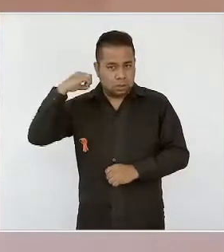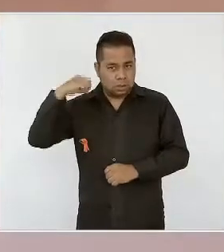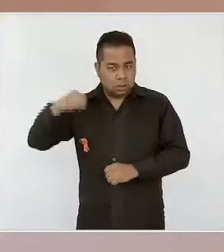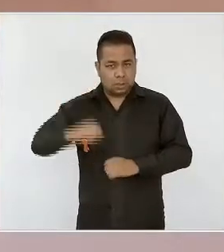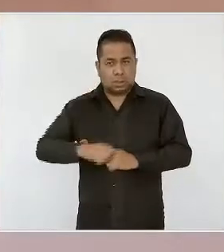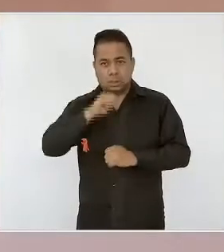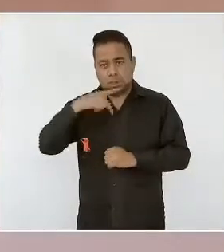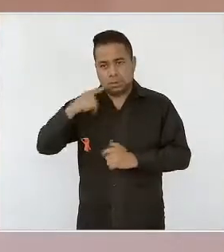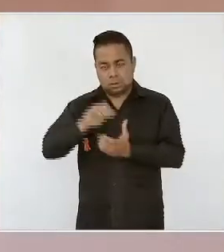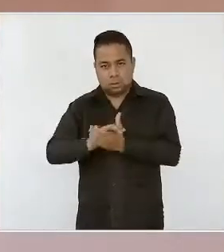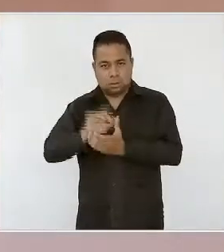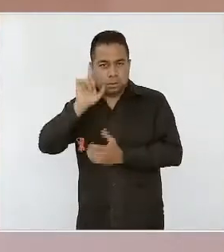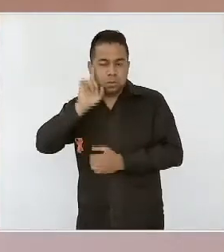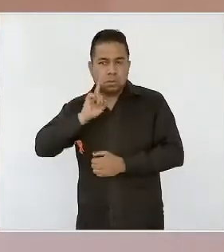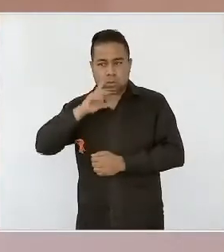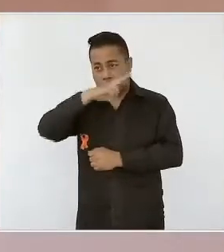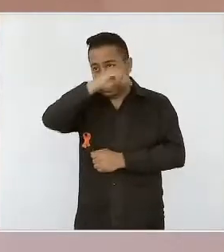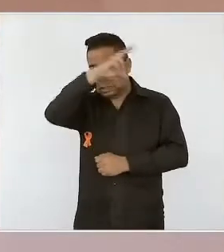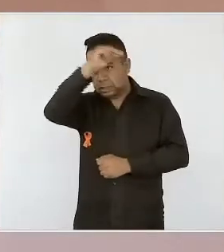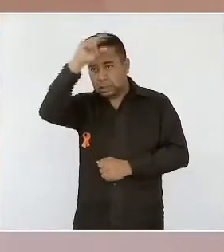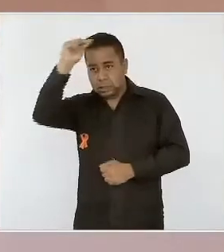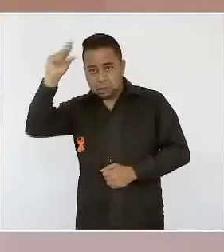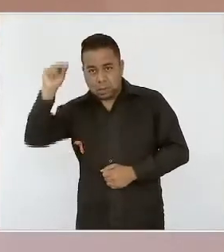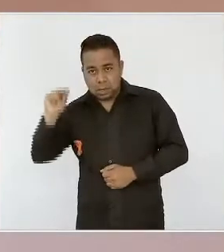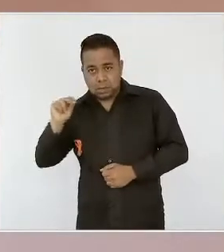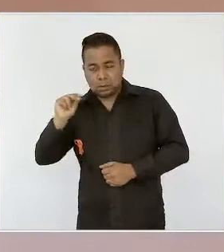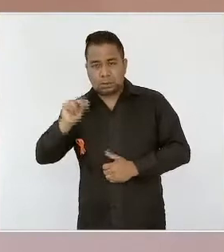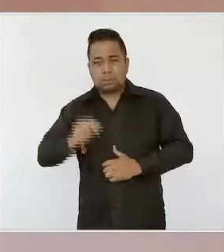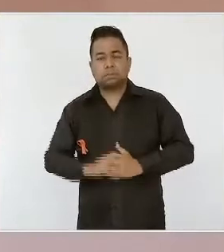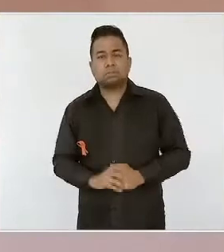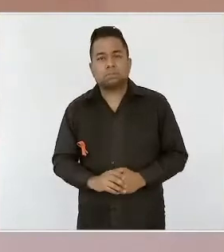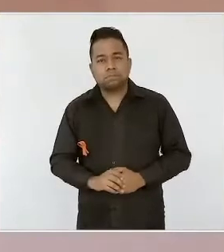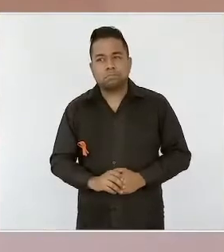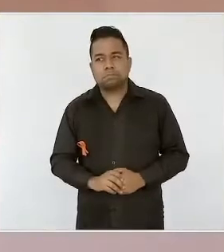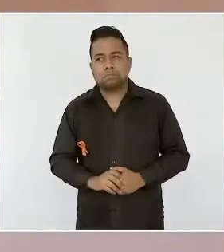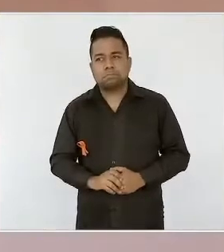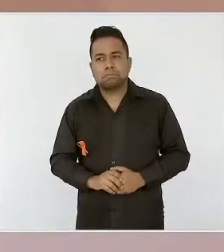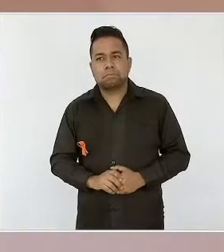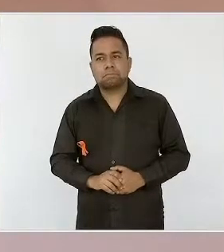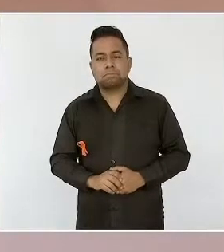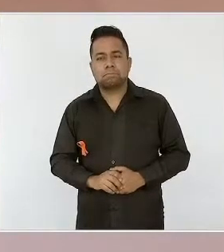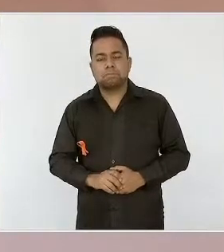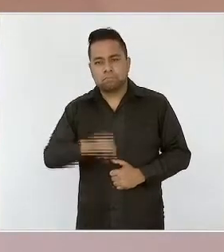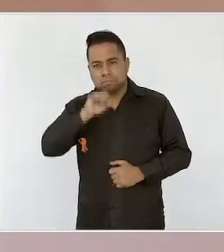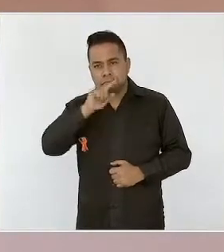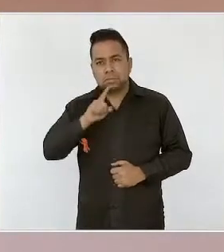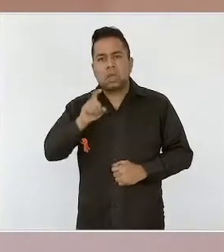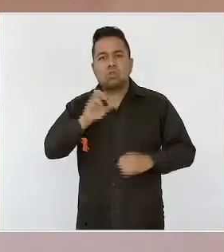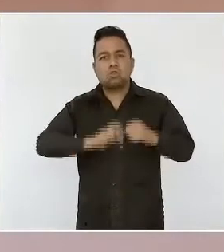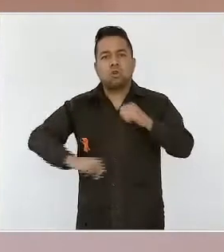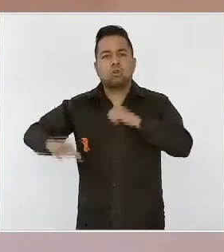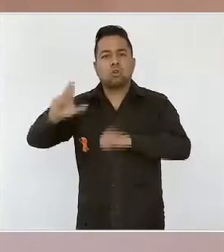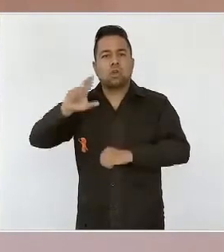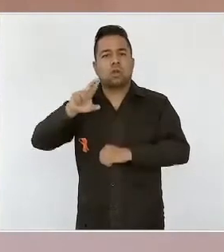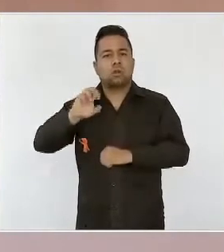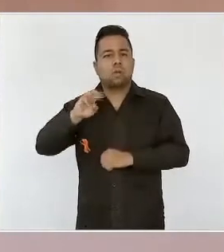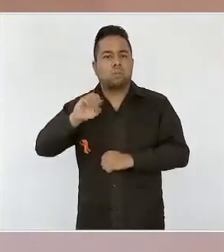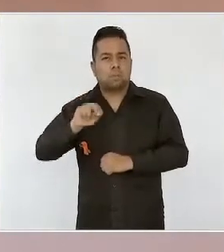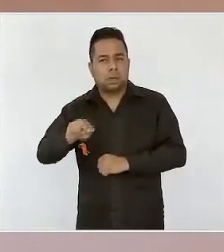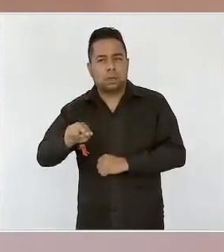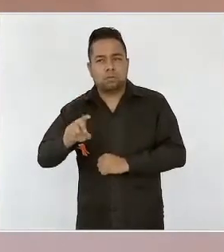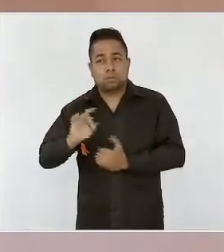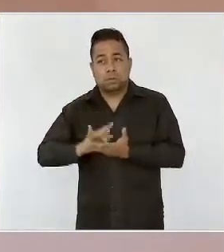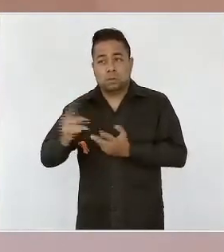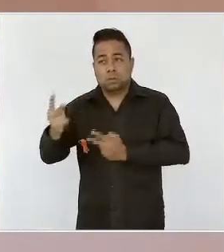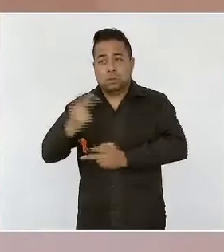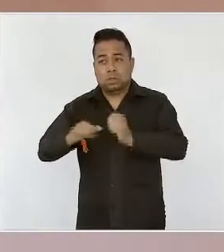Oaxaca, a su esposa Ivette Morán Murat, al doctor Román Meyer Falcón, gracias